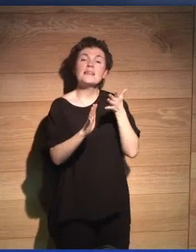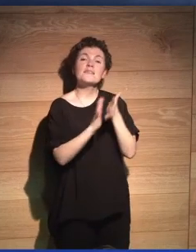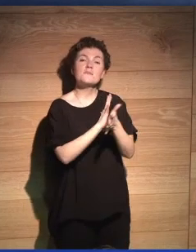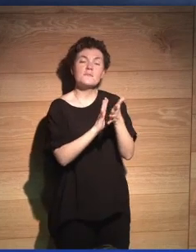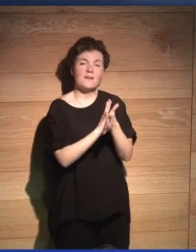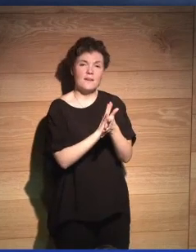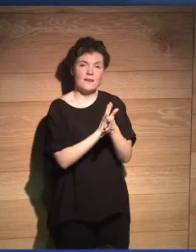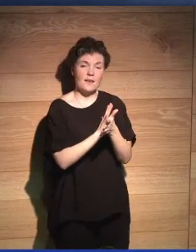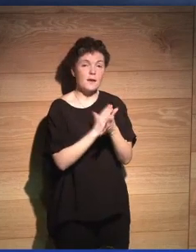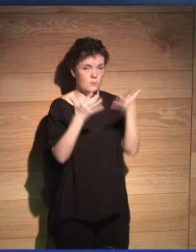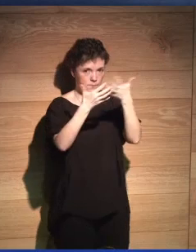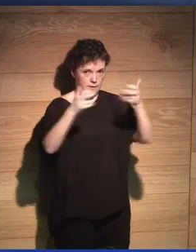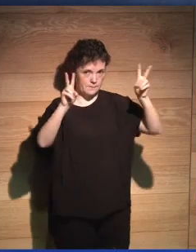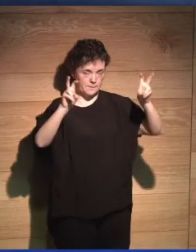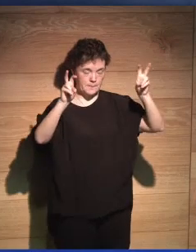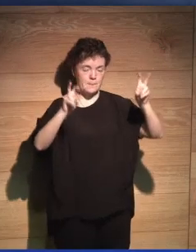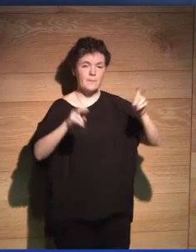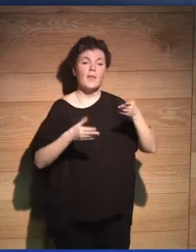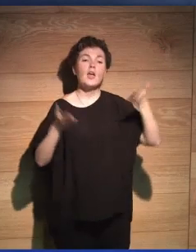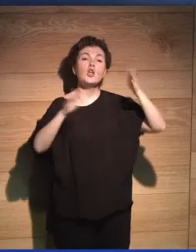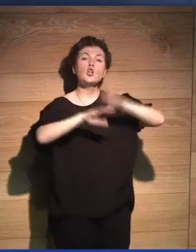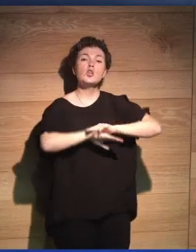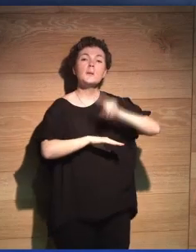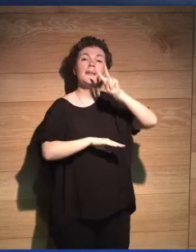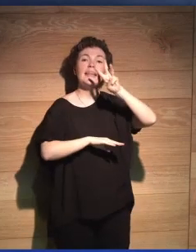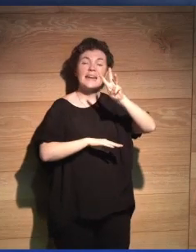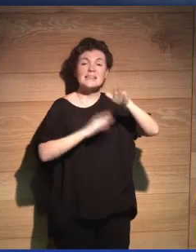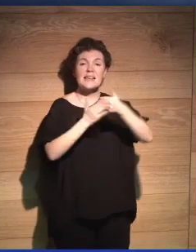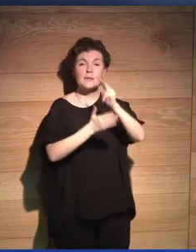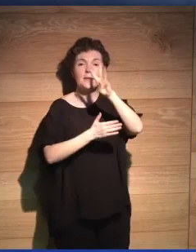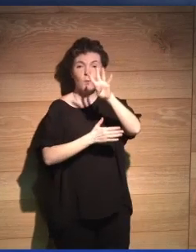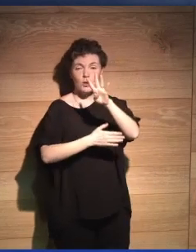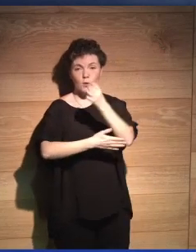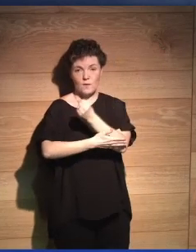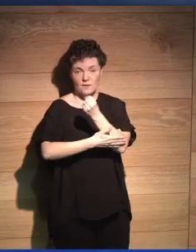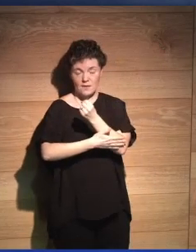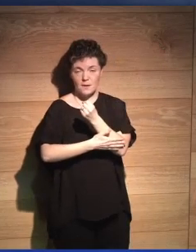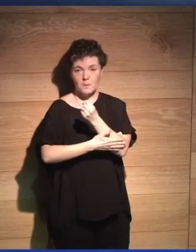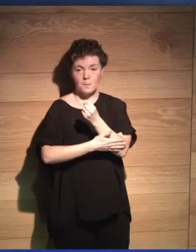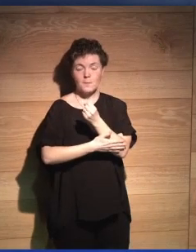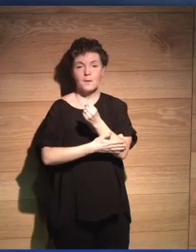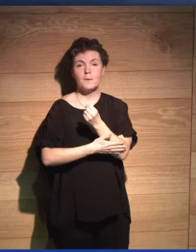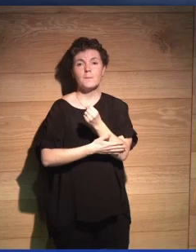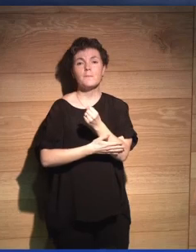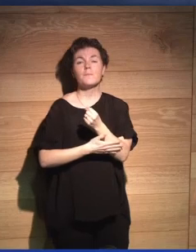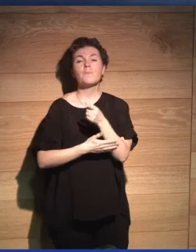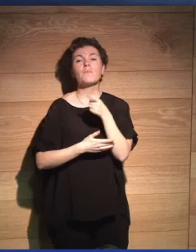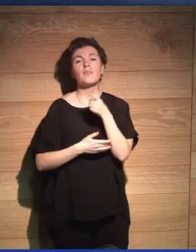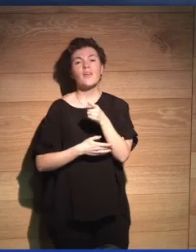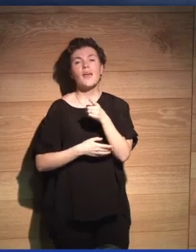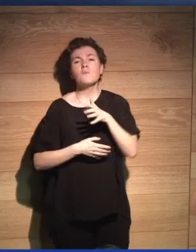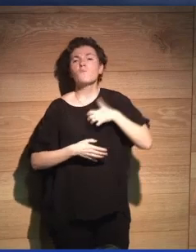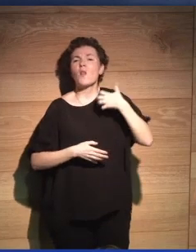explicaba que, y cito, la noche del 23 al 24 se le agudizaron mucho